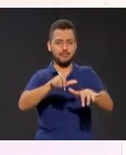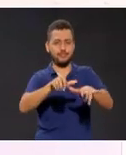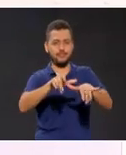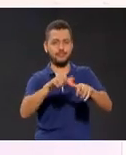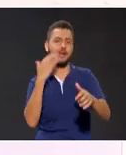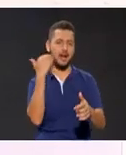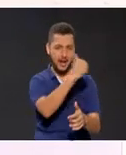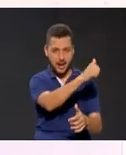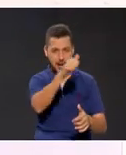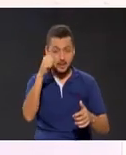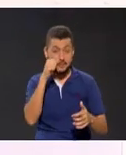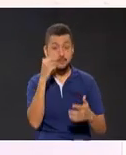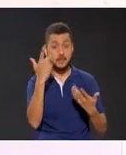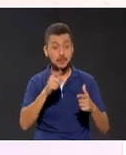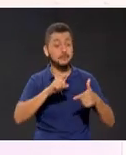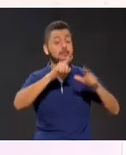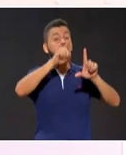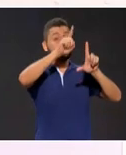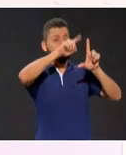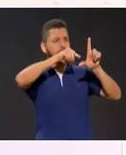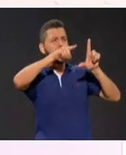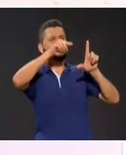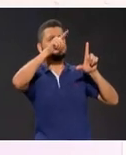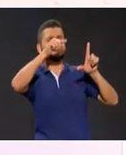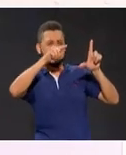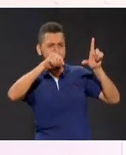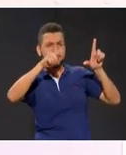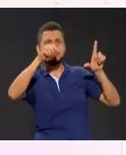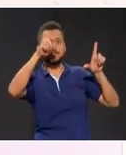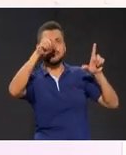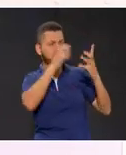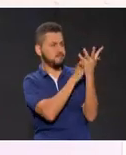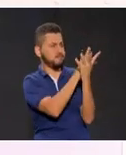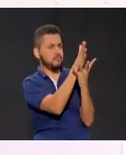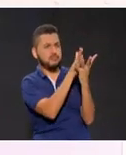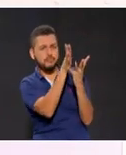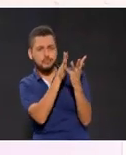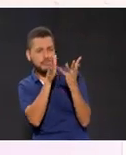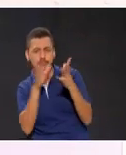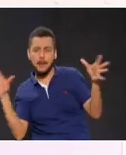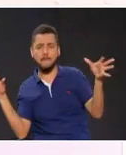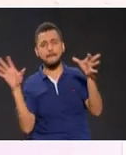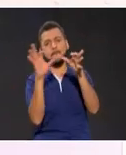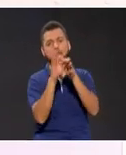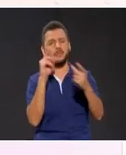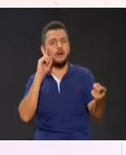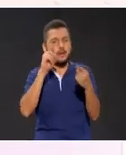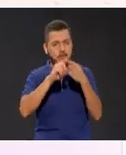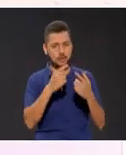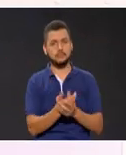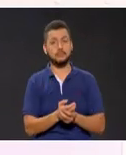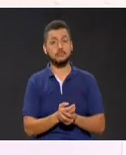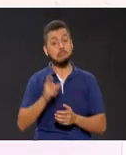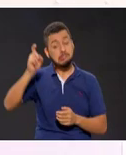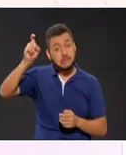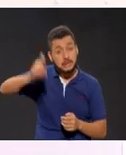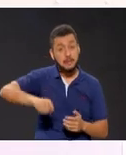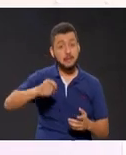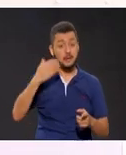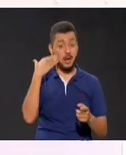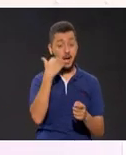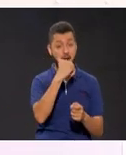en cada una de las secretarías porque nos parece que debe haber trabajo en cada uno de los componentes del desarrollo. Se necesita una